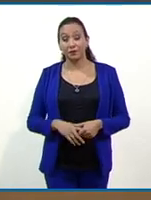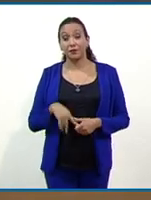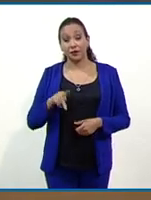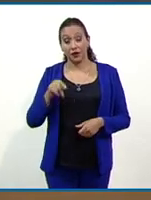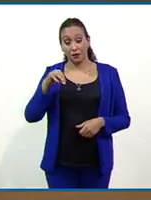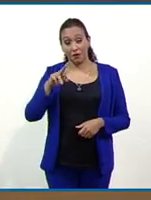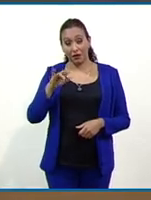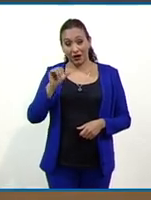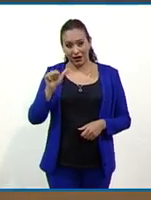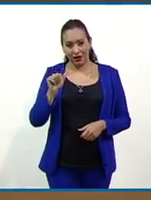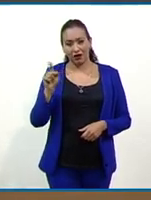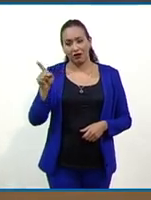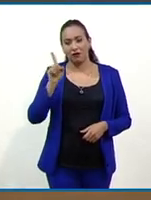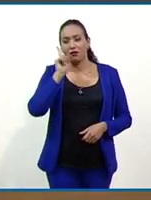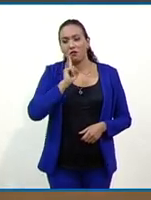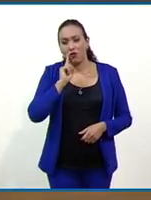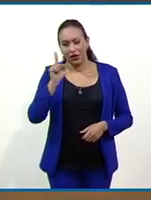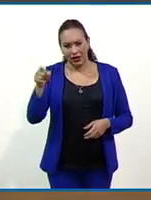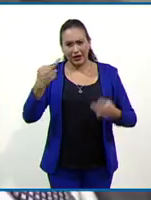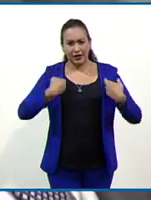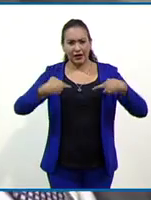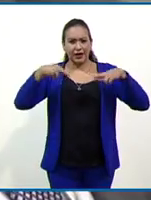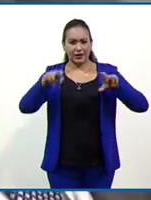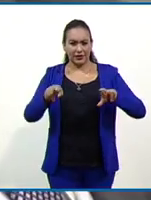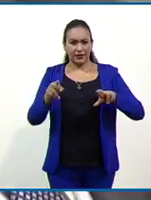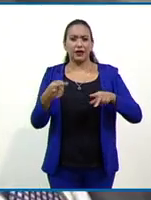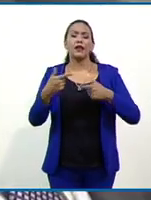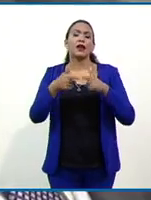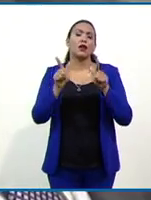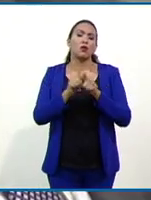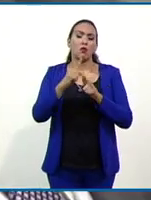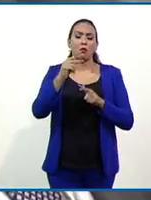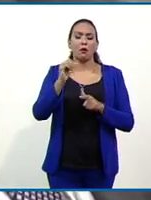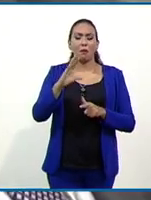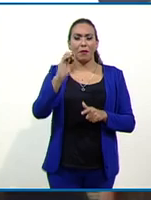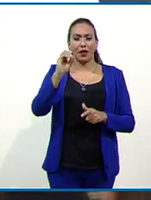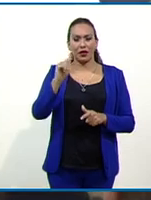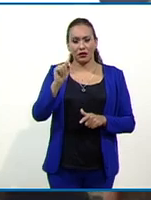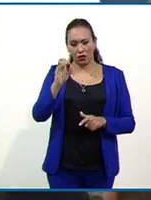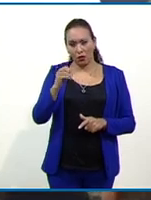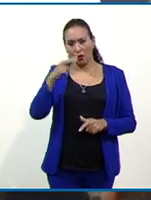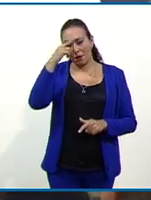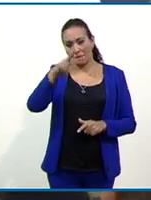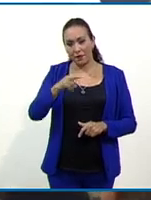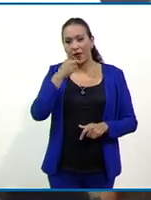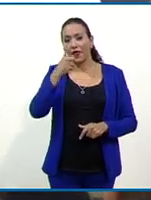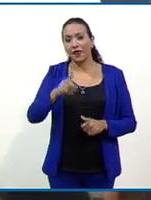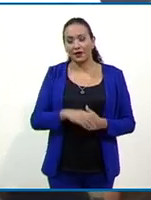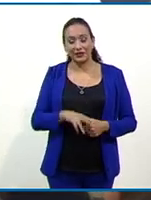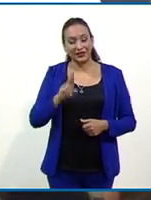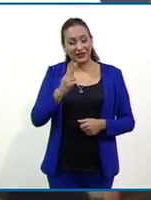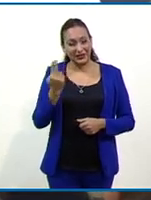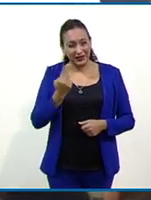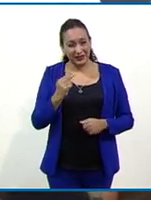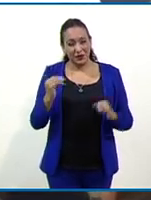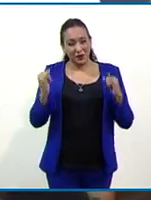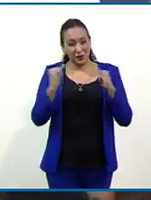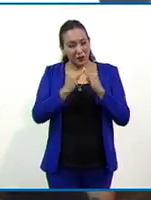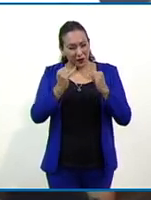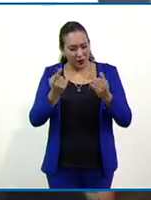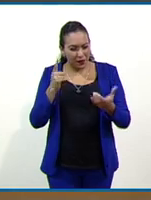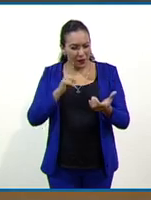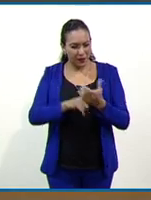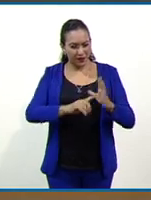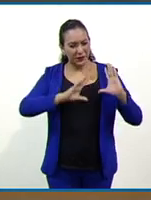José Maldonado, representante de Pacto por México, subrayó la necesidad de apoyar a instituciones mexicanas en